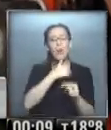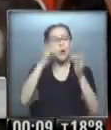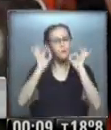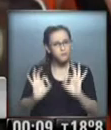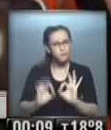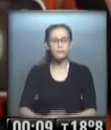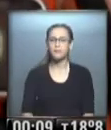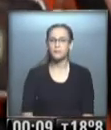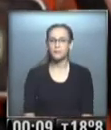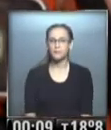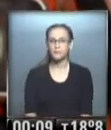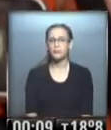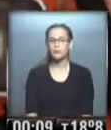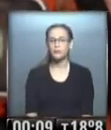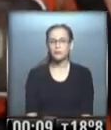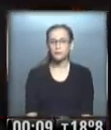suficiente.